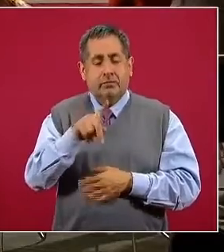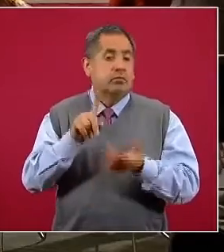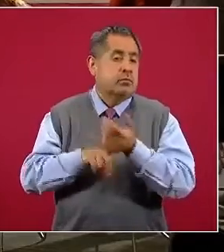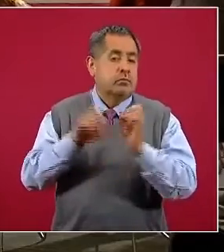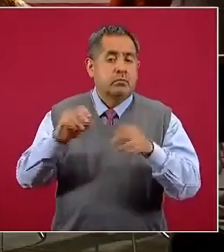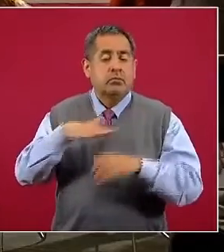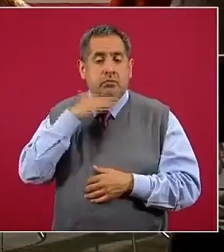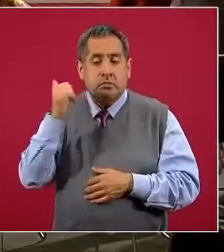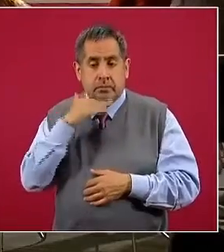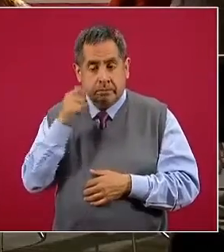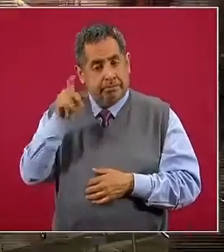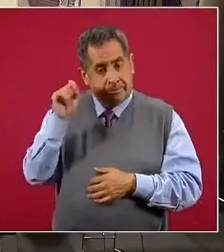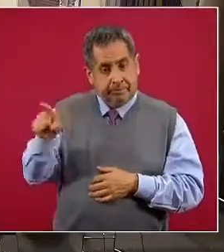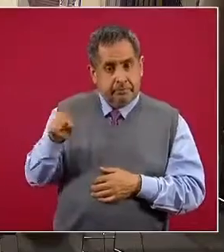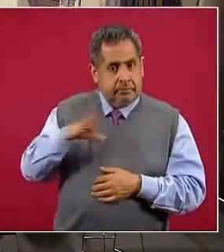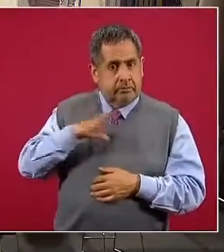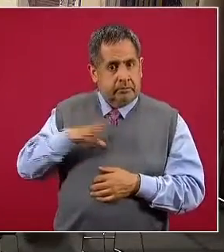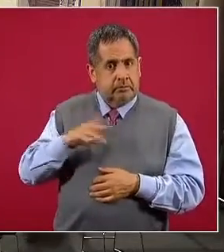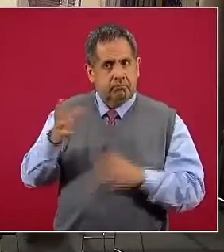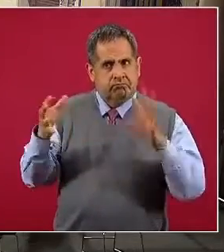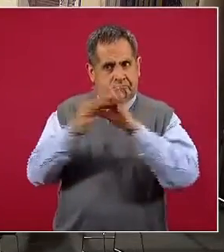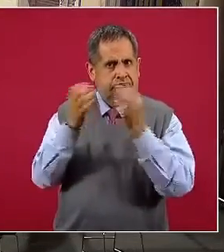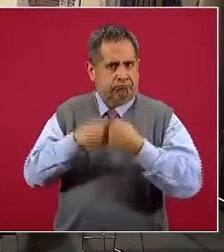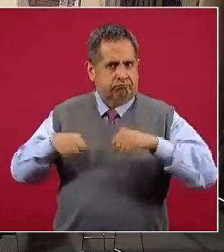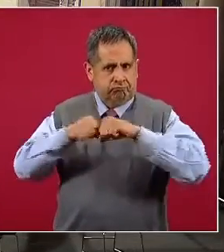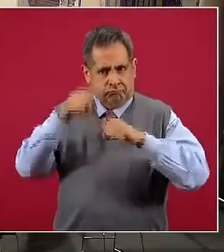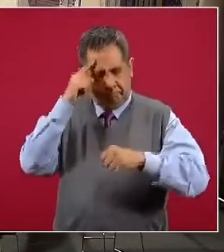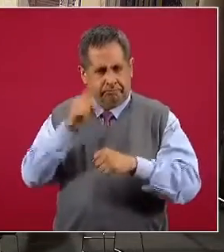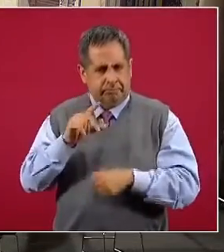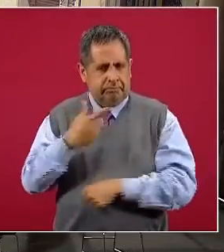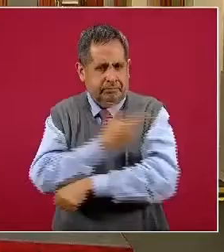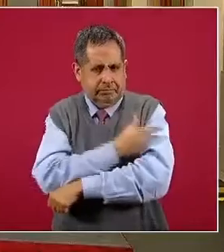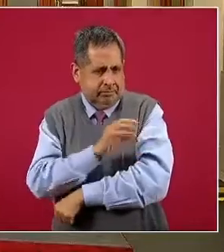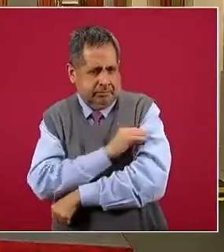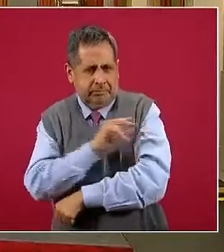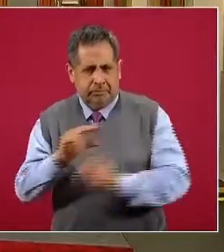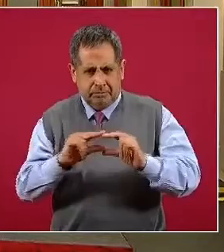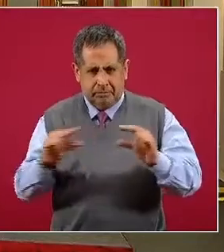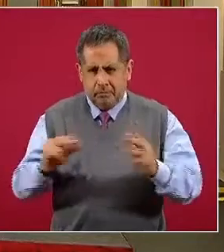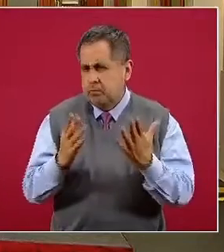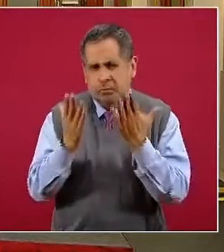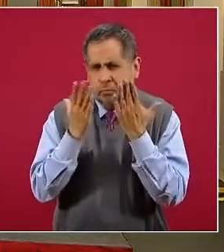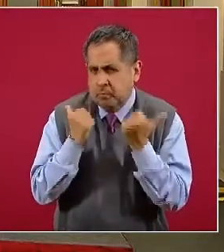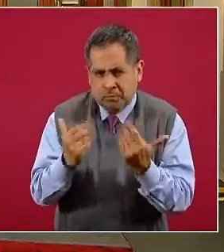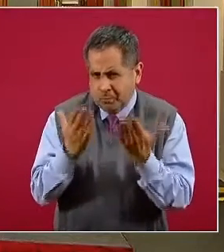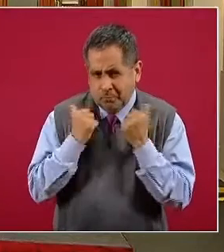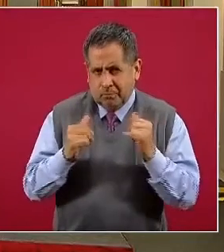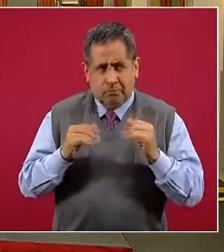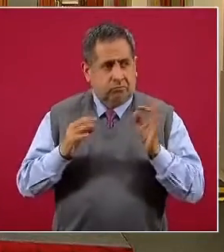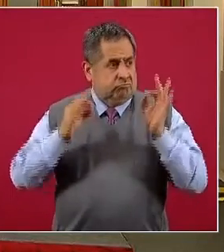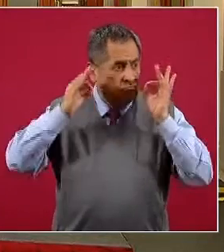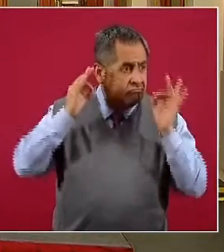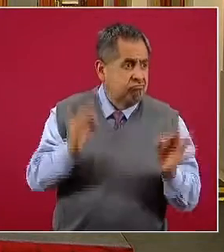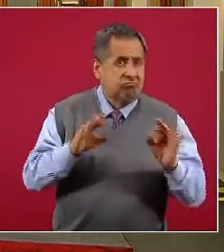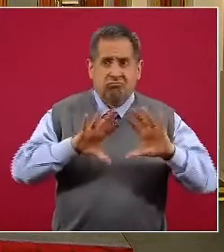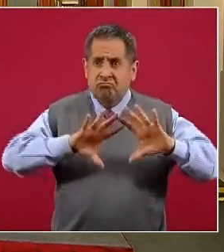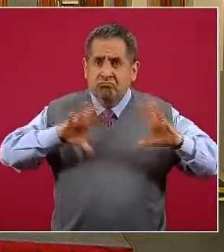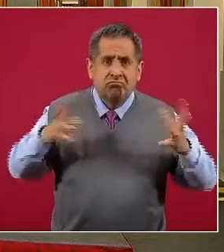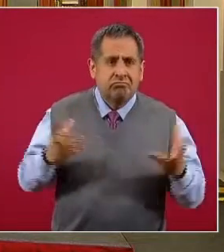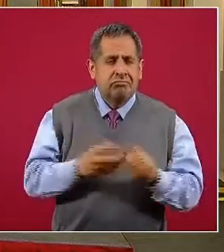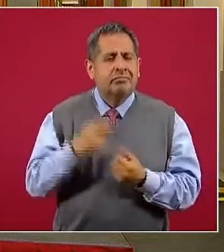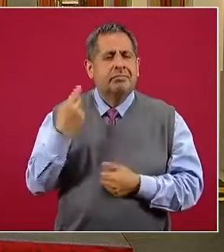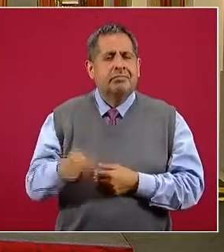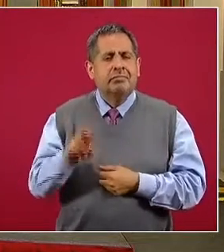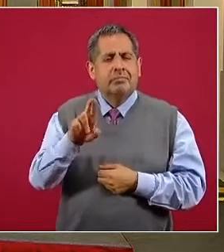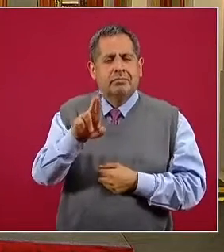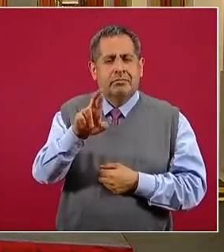Alemania, donde hay también una compañía asociada en producir esta vacuna, tampoco tienen una red de ultracongelación. ¿Qué es una red de